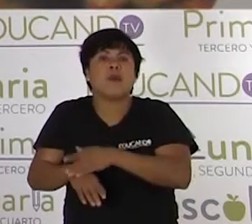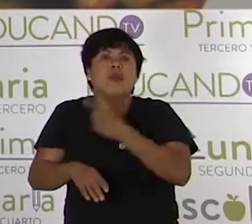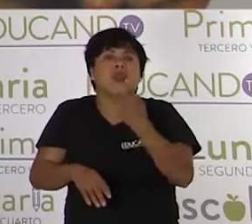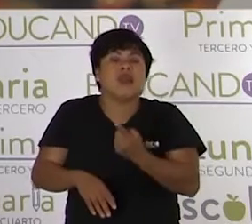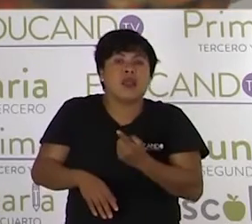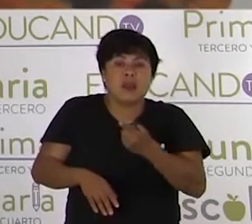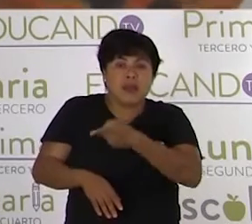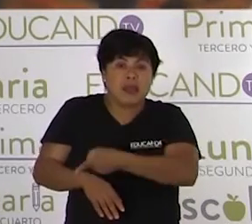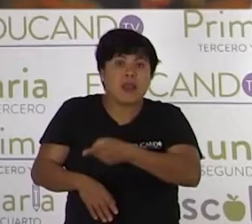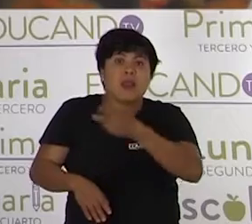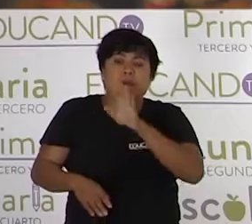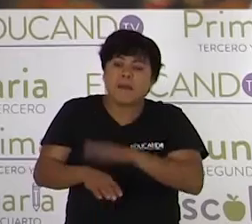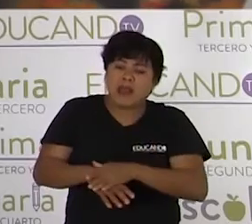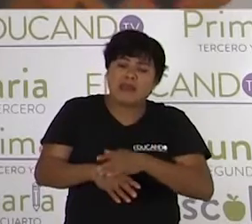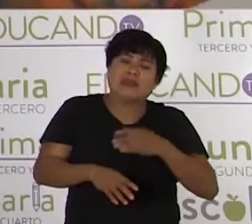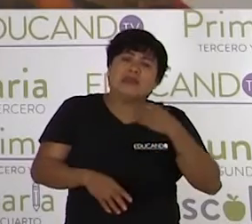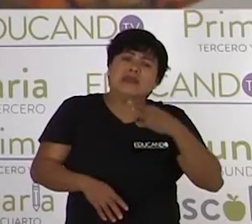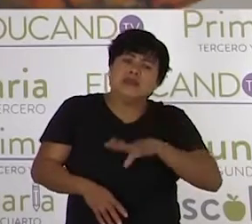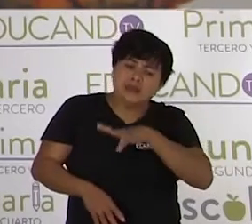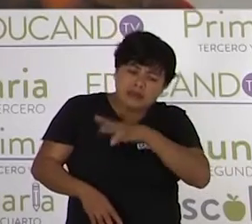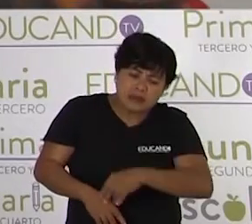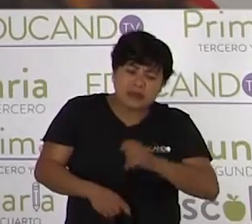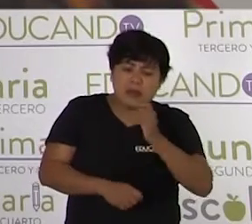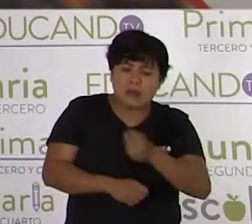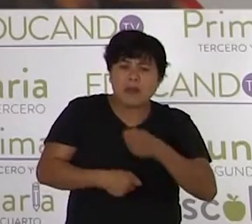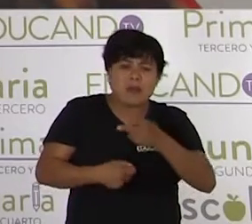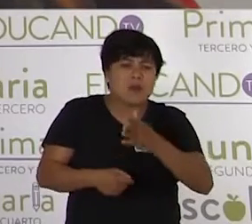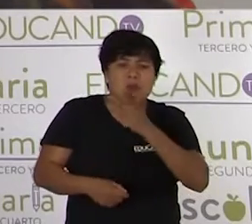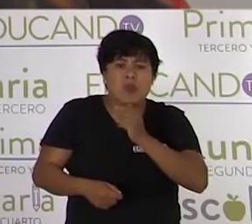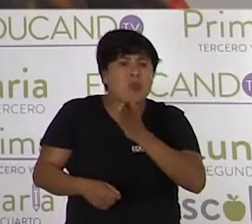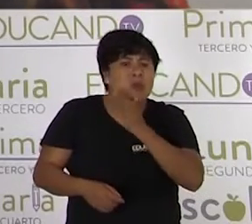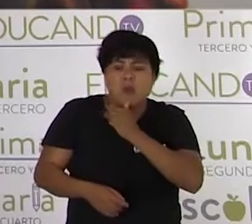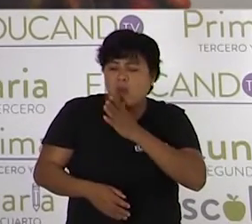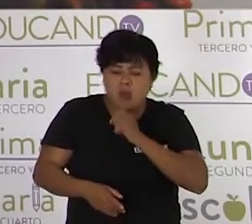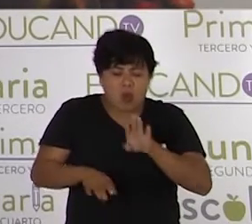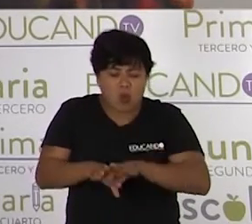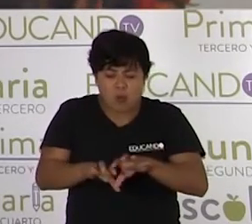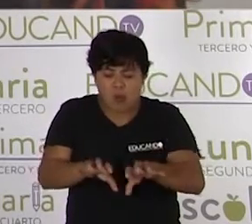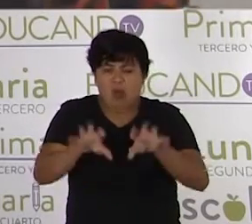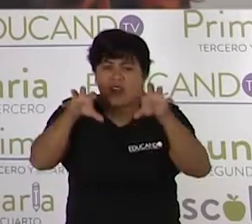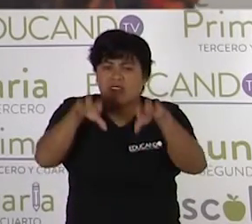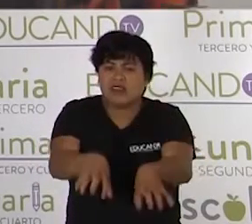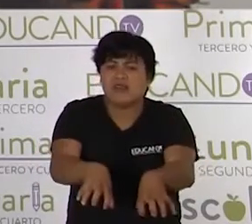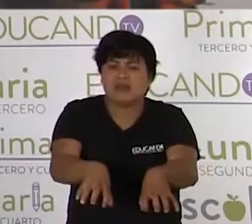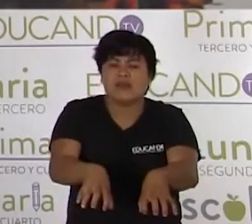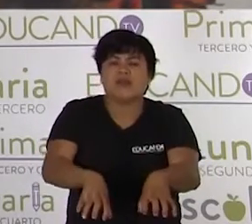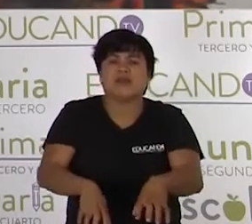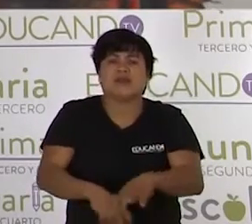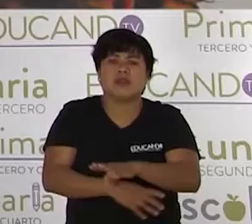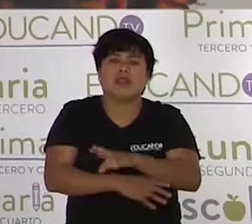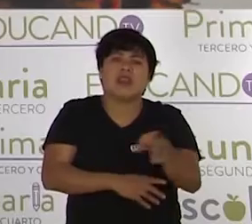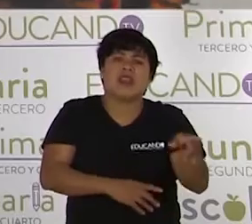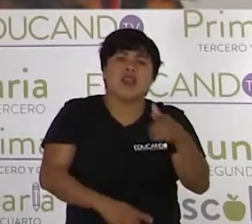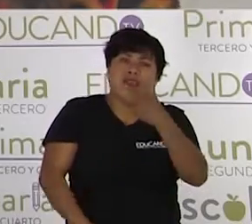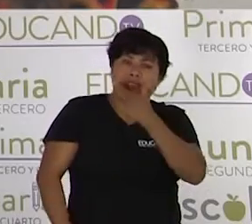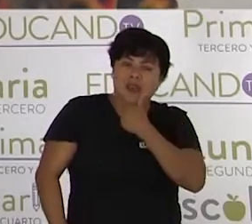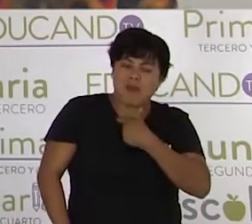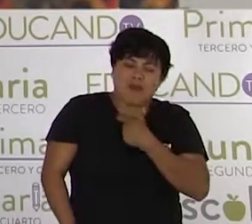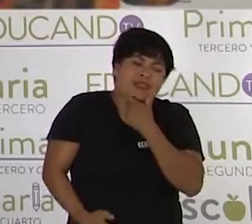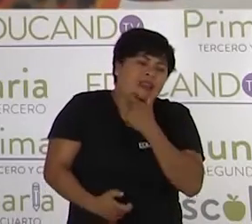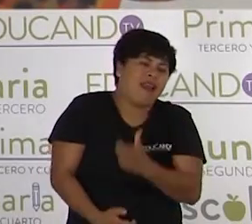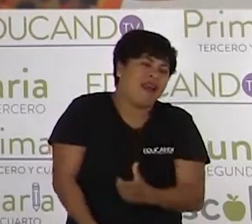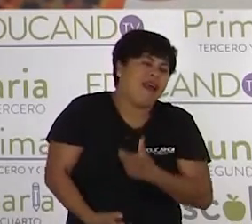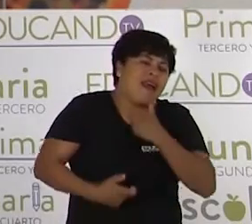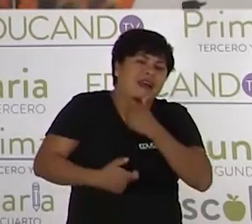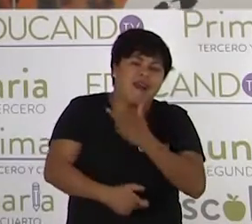porque por más que se esforzaba, no conseguía sacarlas. Muerto de risa,